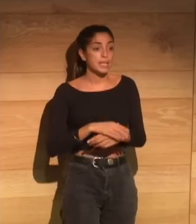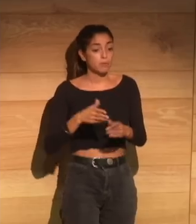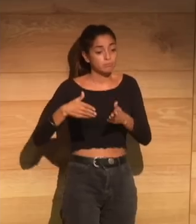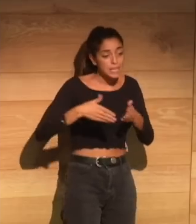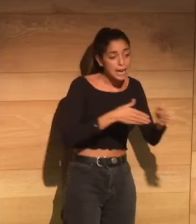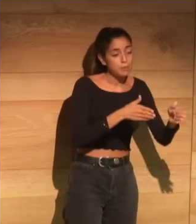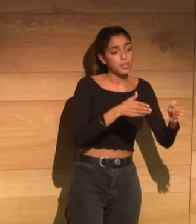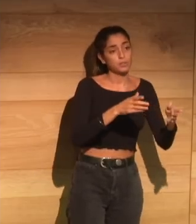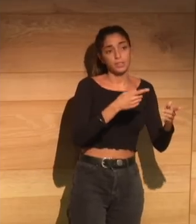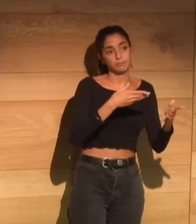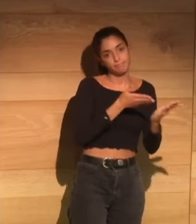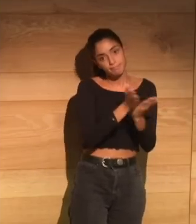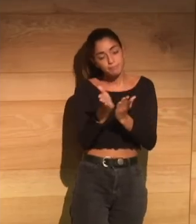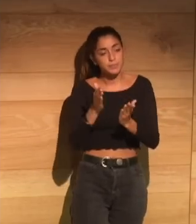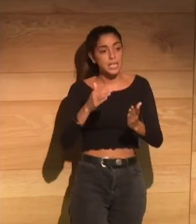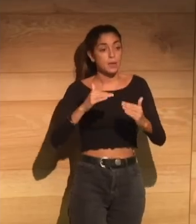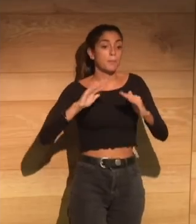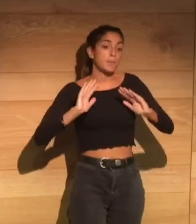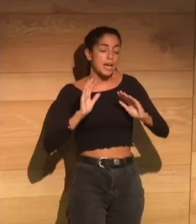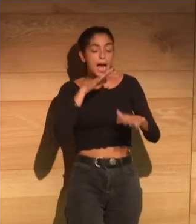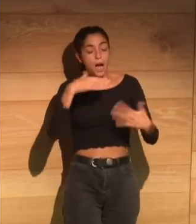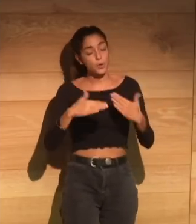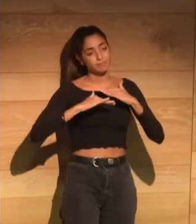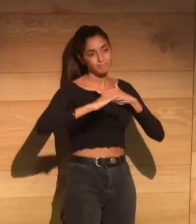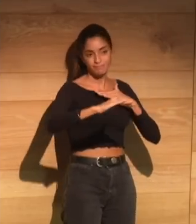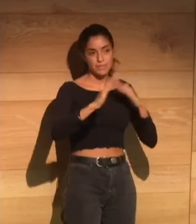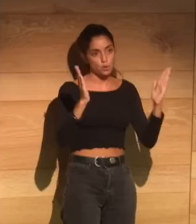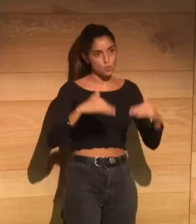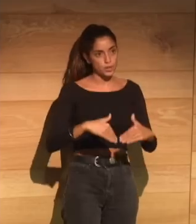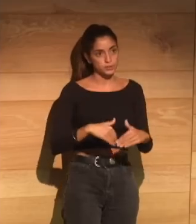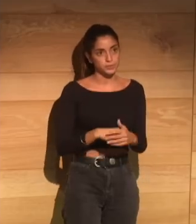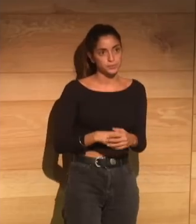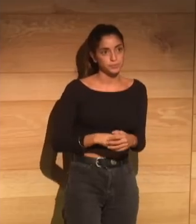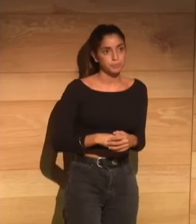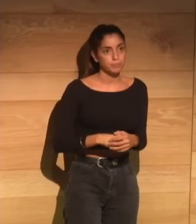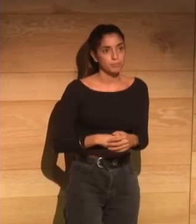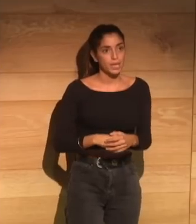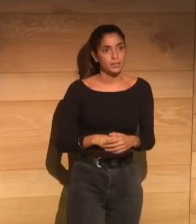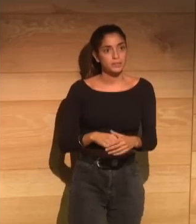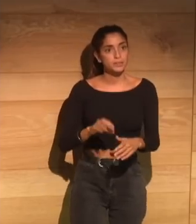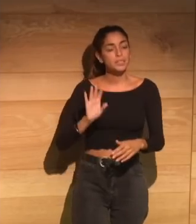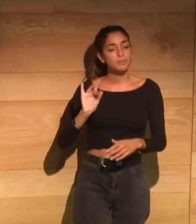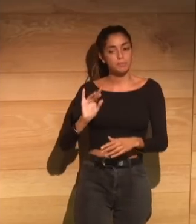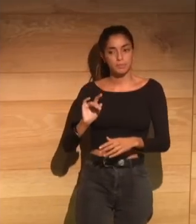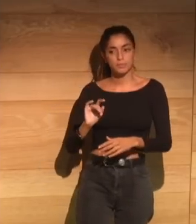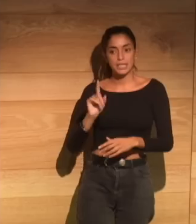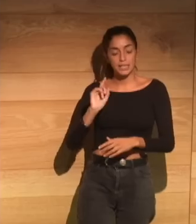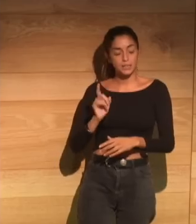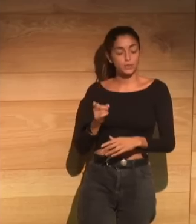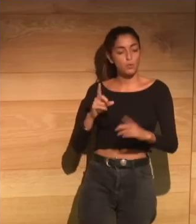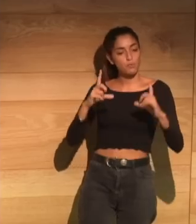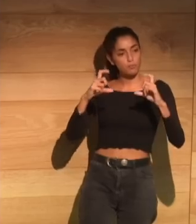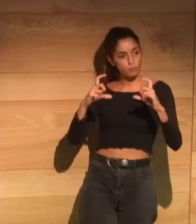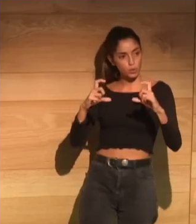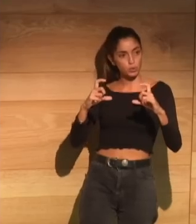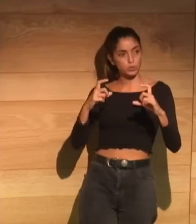que, una vez más, no es lineal. Y que ya nos llevará, como nos anticipaba Juan, a la cámara oscura. Eso pasa, claro, pasa con las fotografías. No sé si habéis